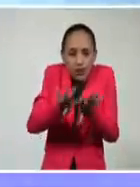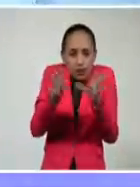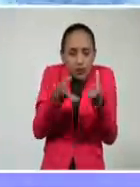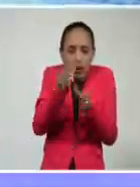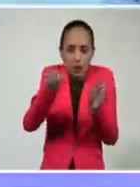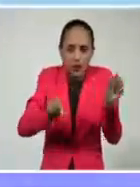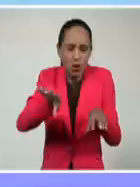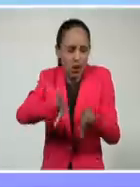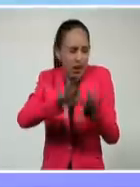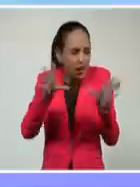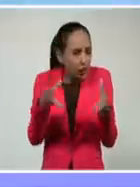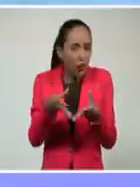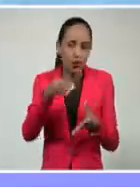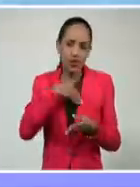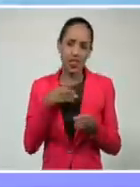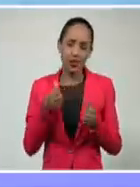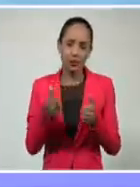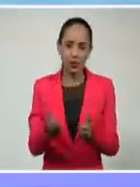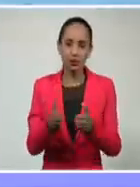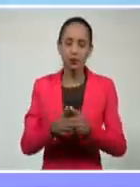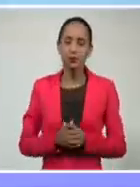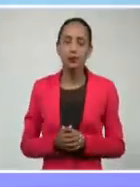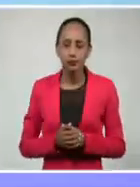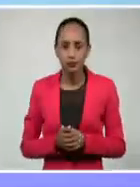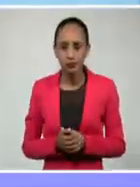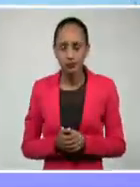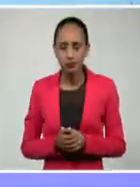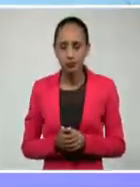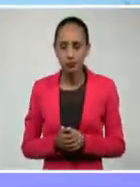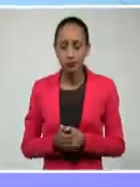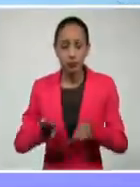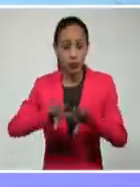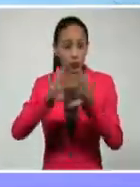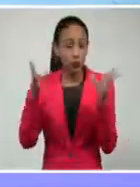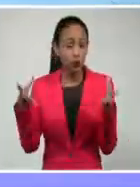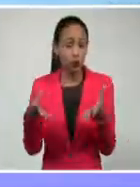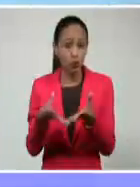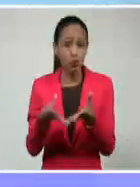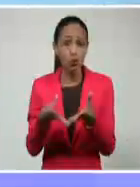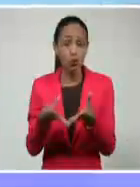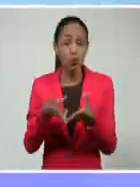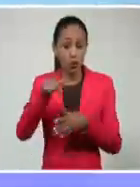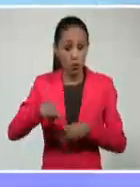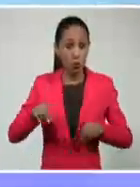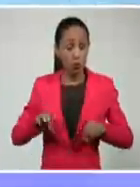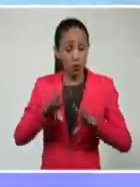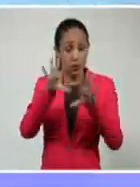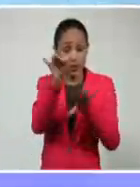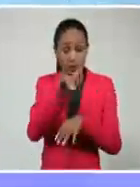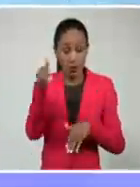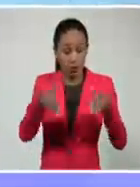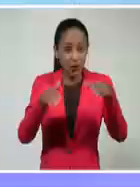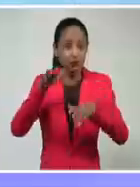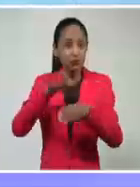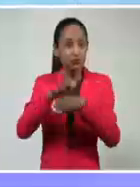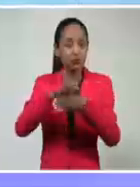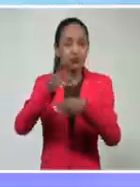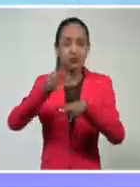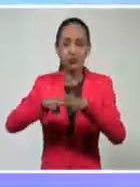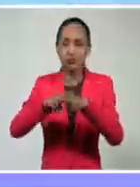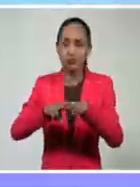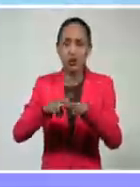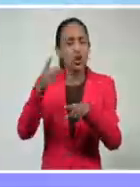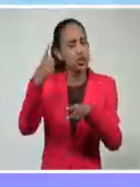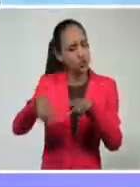satisfechos. Como todos los que compartieron la oportunidad de tender puentes de amor esta mañana desde el Malecón Habanero y como los que no